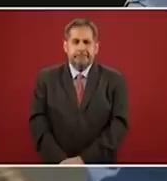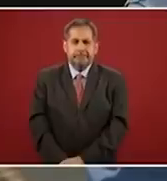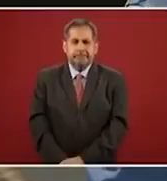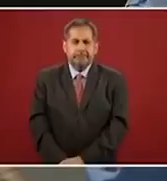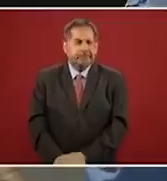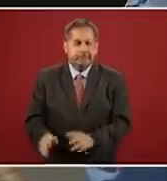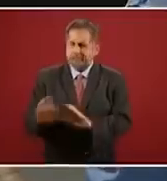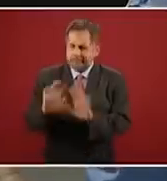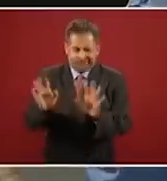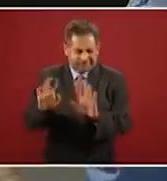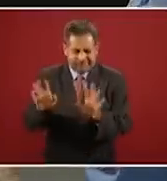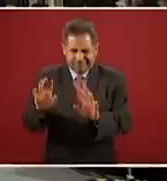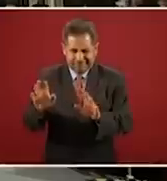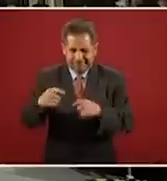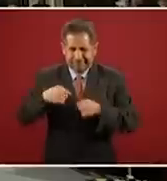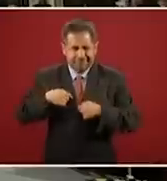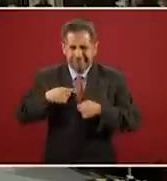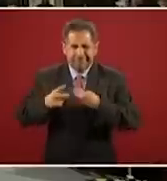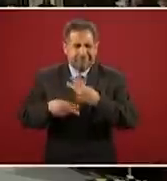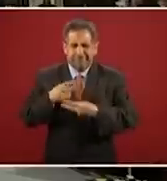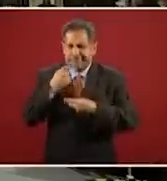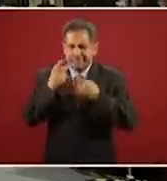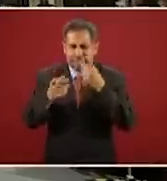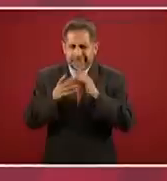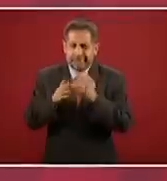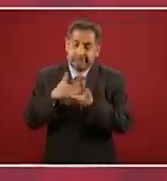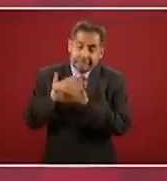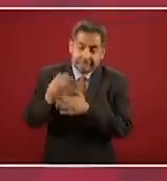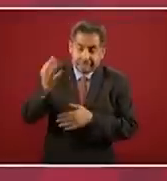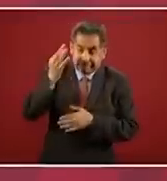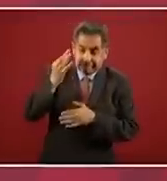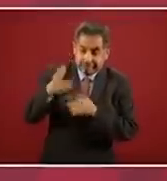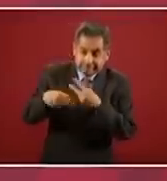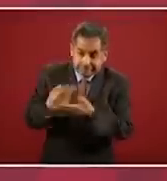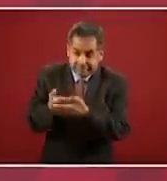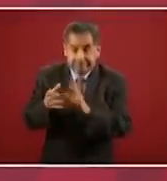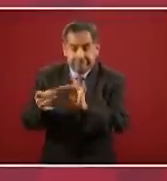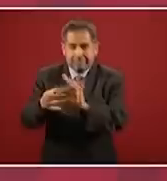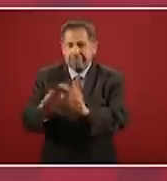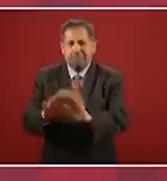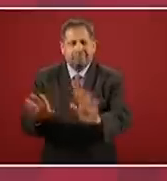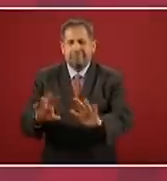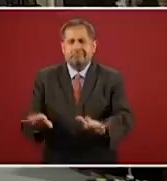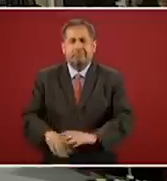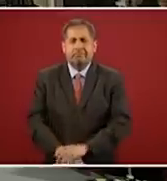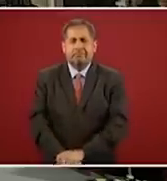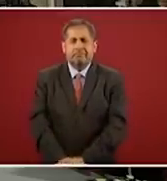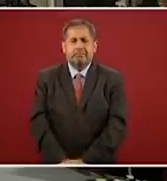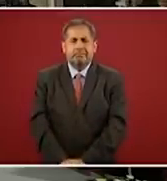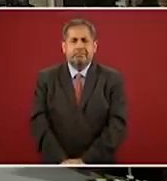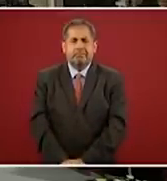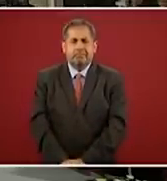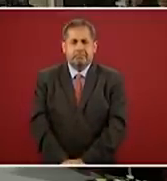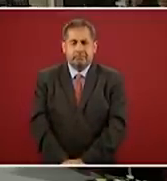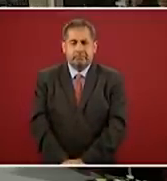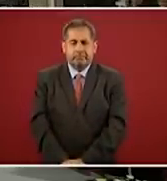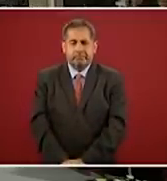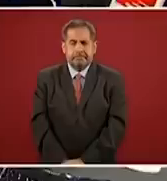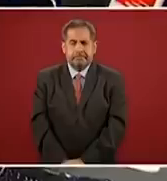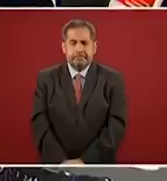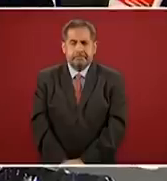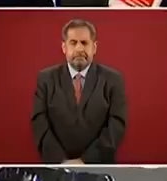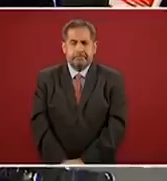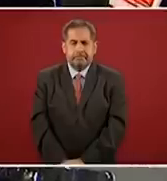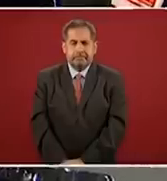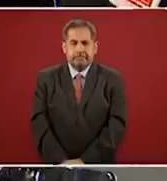no voy yo a caer en ninguna provocación. Te mandaría un mensaje mensaje a los integrantes de la embajada, la embajadora en